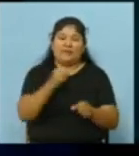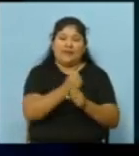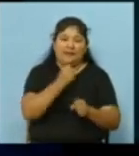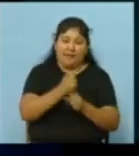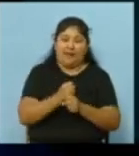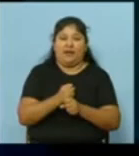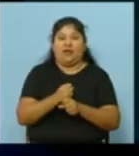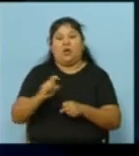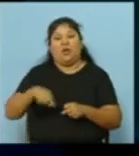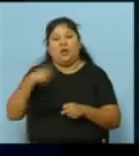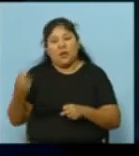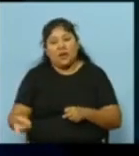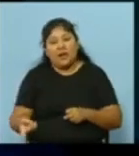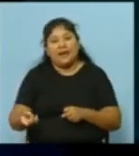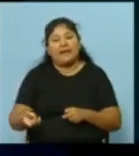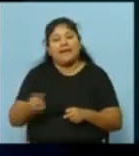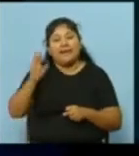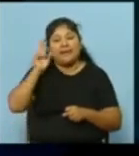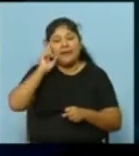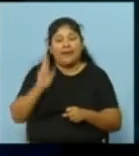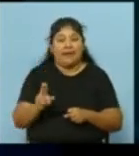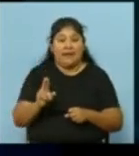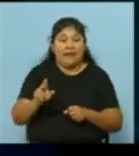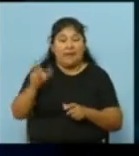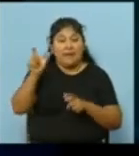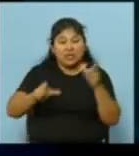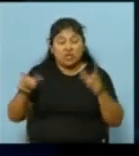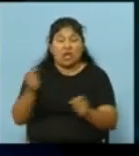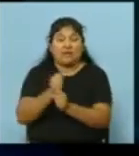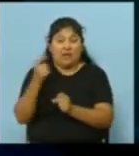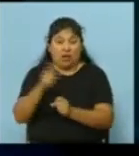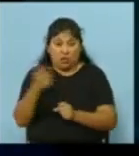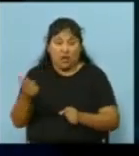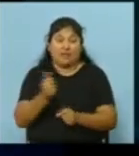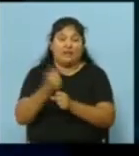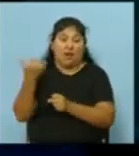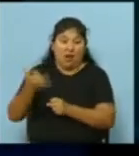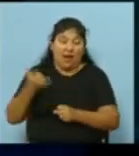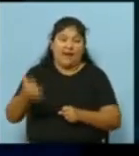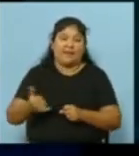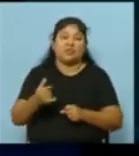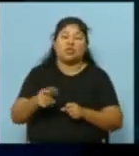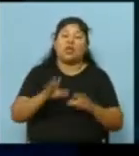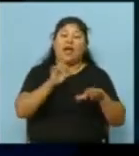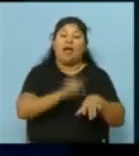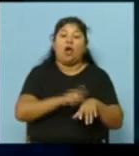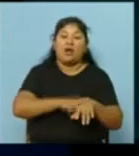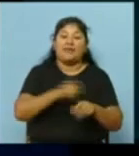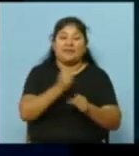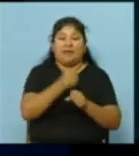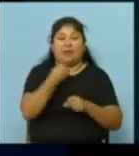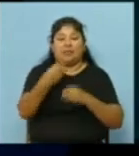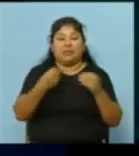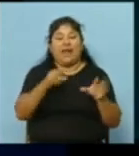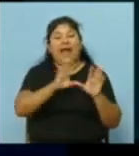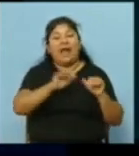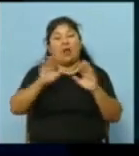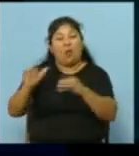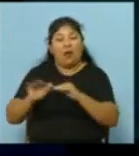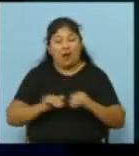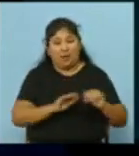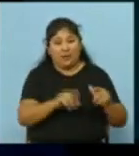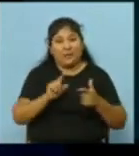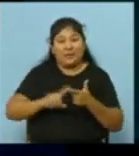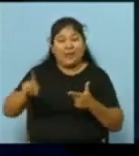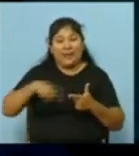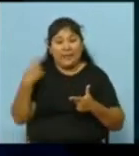repartan las horas de trabajo en que el salario sea igual el costo de la canasta familiar un proyecto de ley que tiene el frente de izquierda que plantea que cualquier